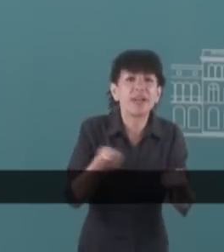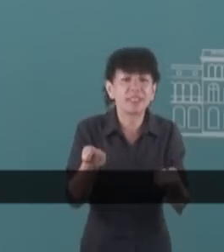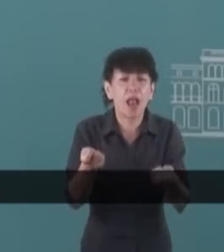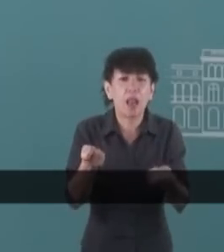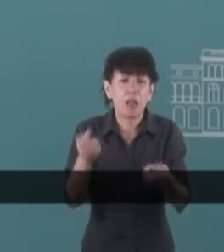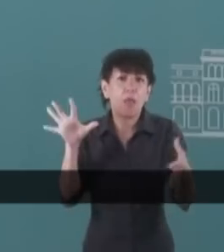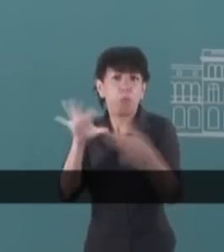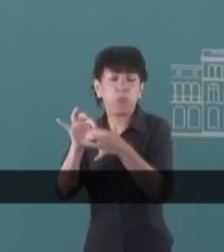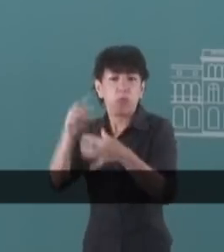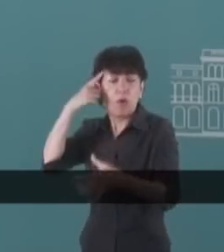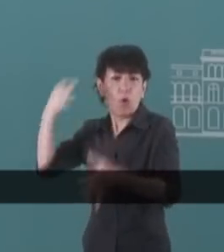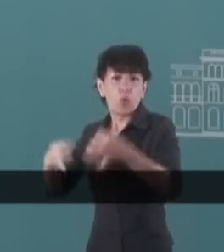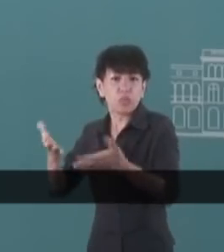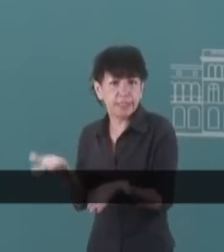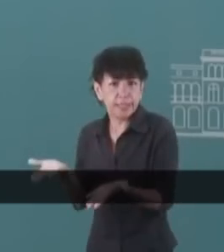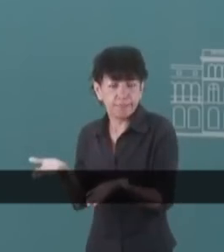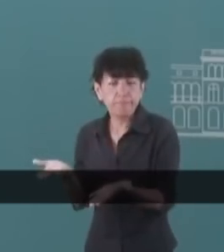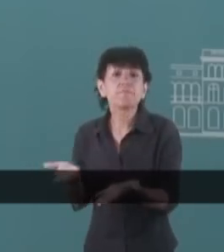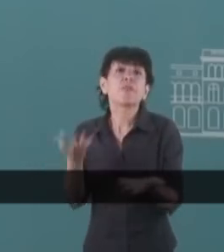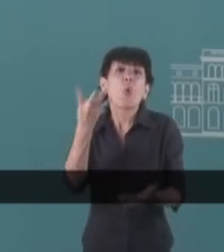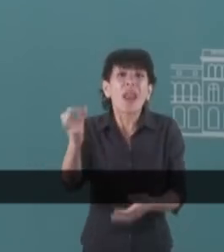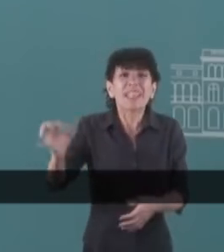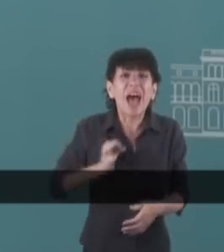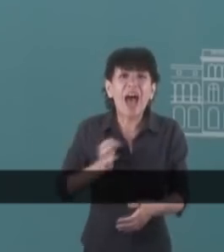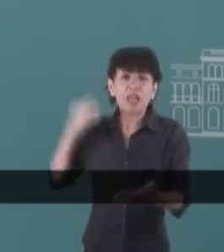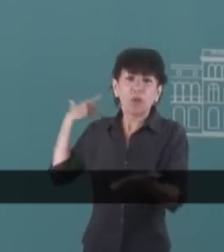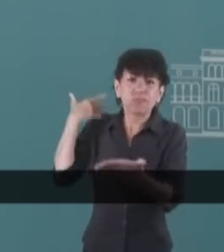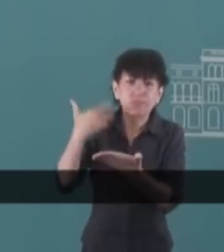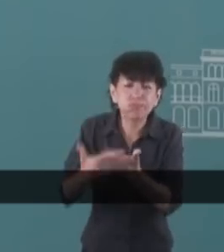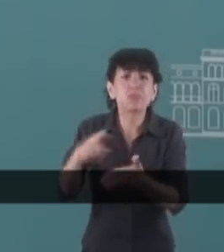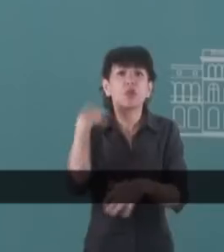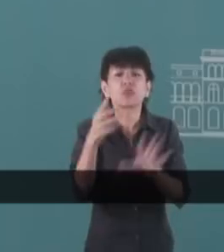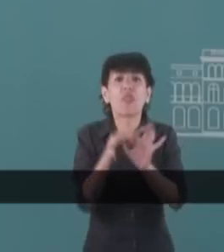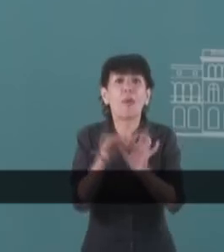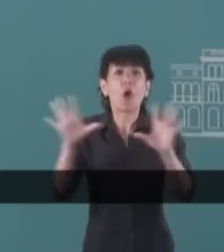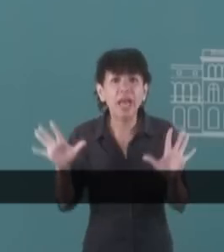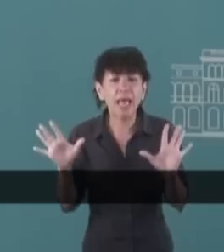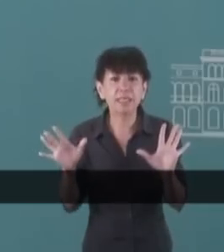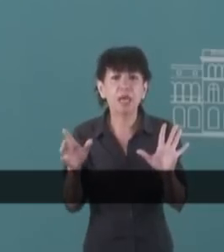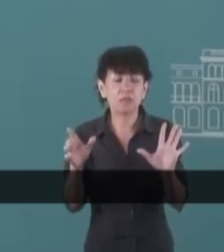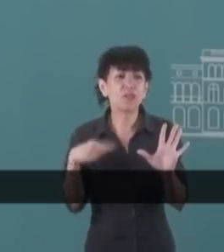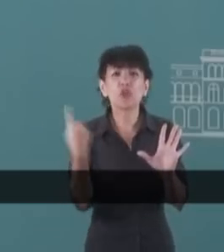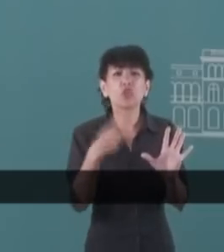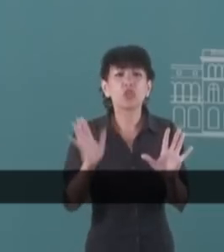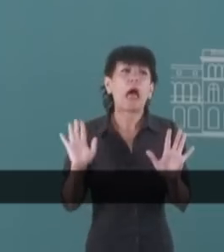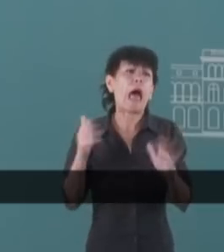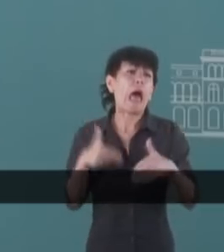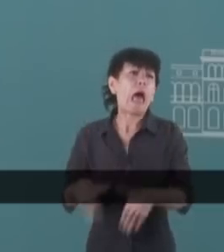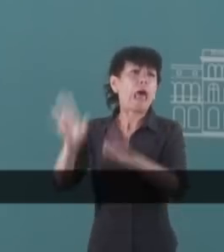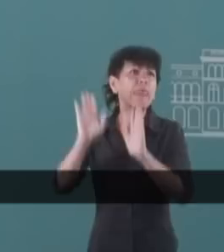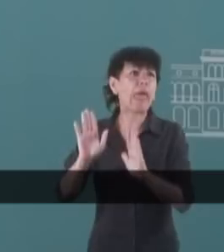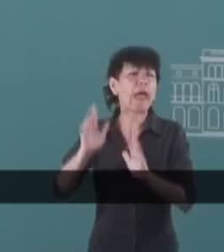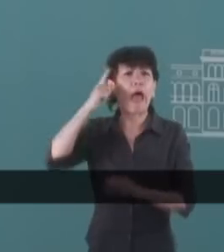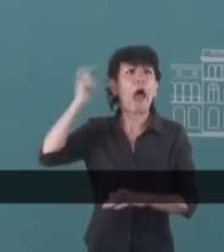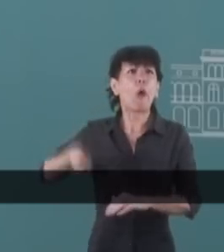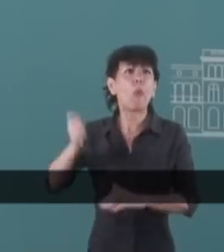las instituciones, no funcionan en general. En 40 años de democracia nosotros no podemos dejar pasar de largo que la Corte Suprema de